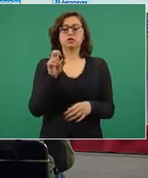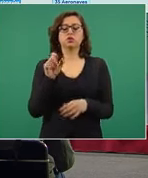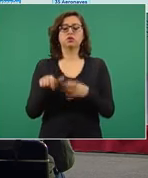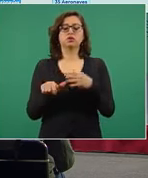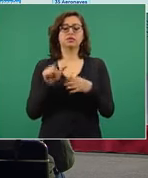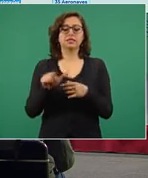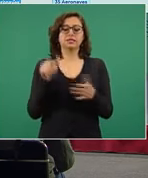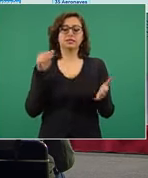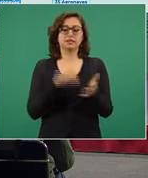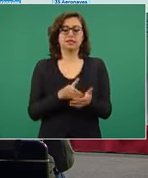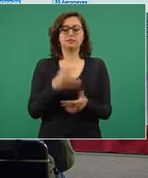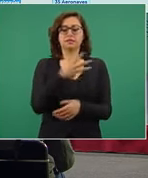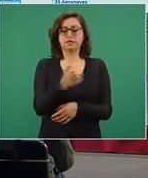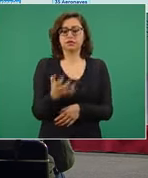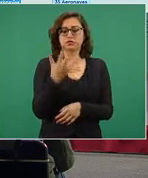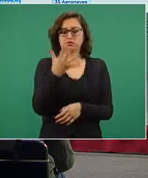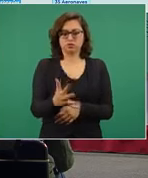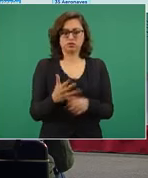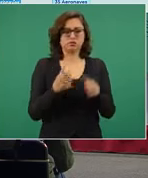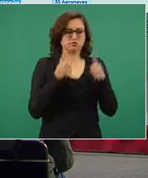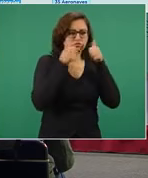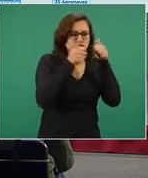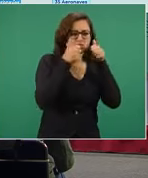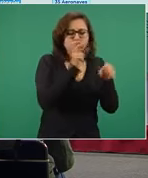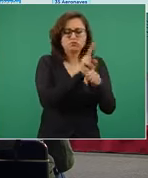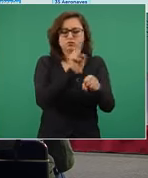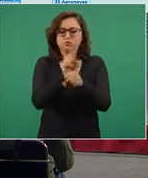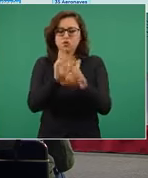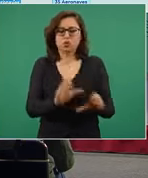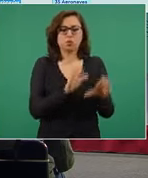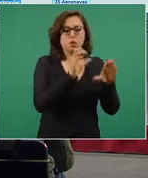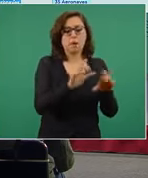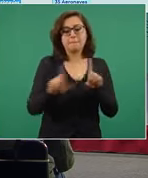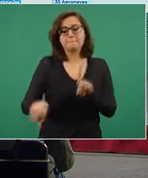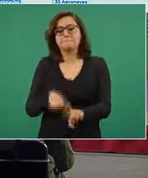217,505 y en otras actividades de apoyo a las operaciones,